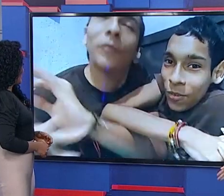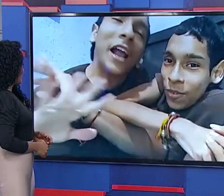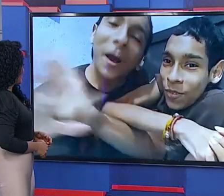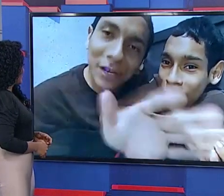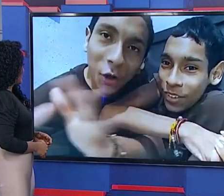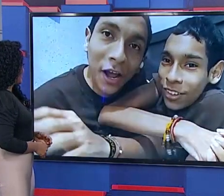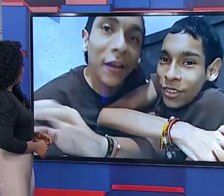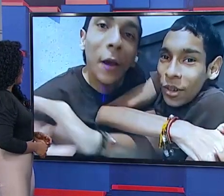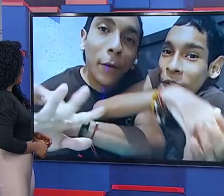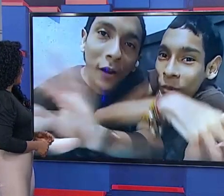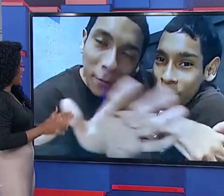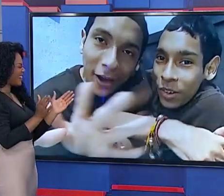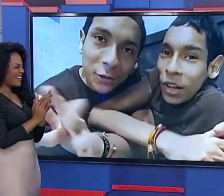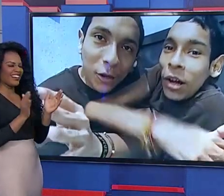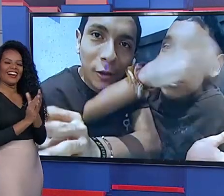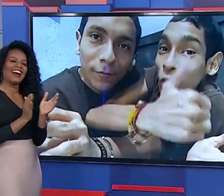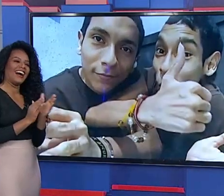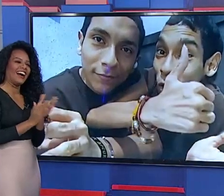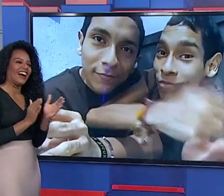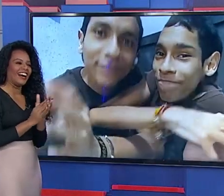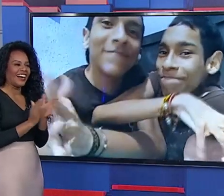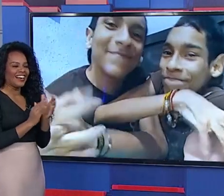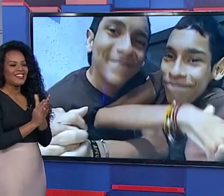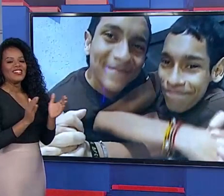Exacto, Teleamazonas, problemas resueltos.